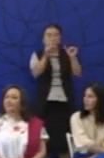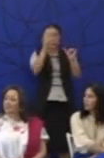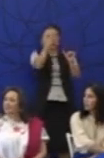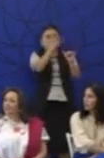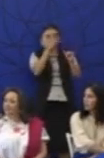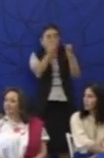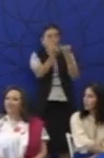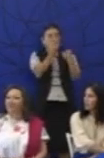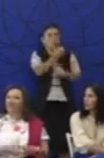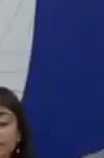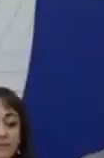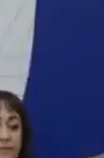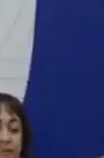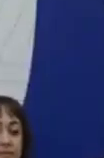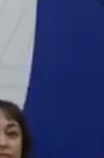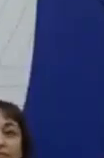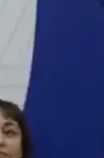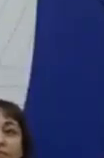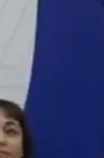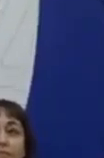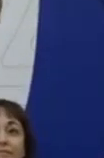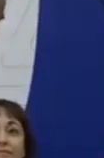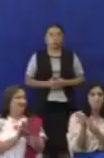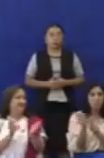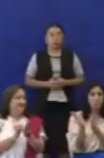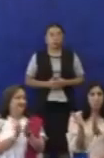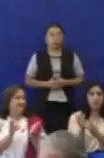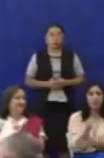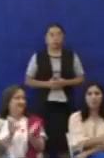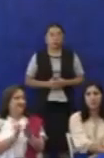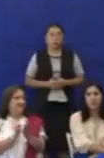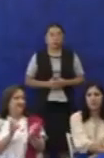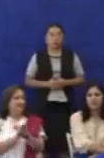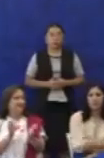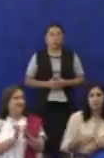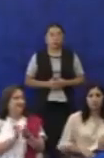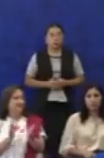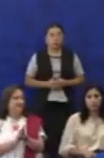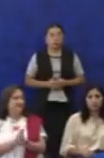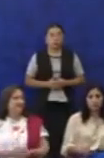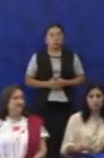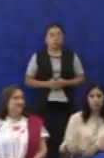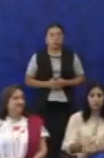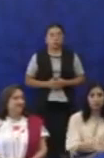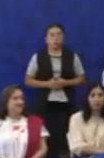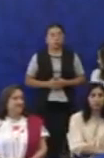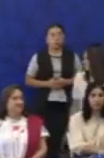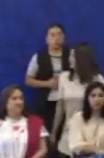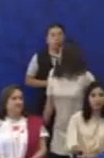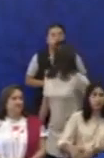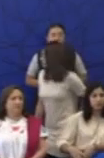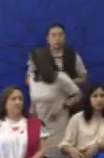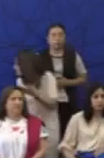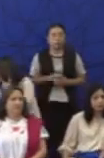En este evento se contó con la participación del Dr. Juan Manuel Quijada Gaitán, Comisionado Nacional de Salud Mental y Adicciones, la doctora Lorena López